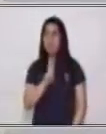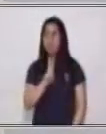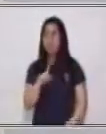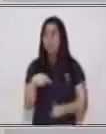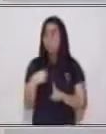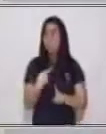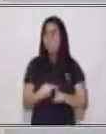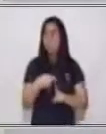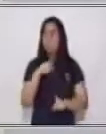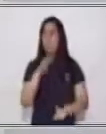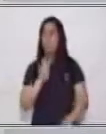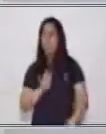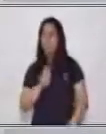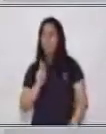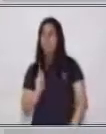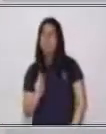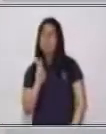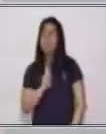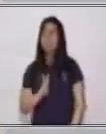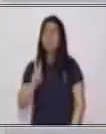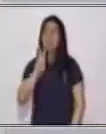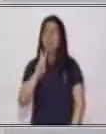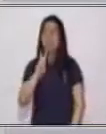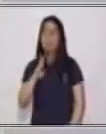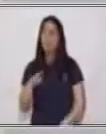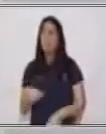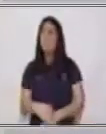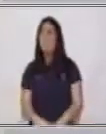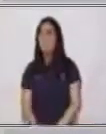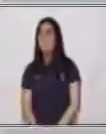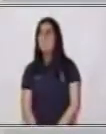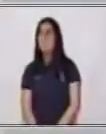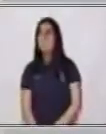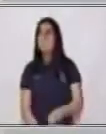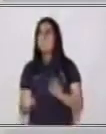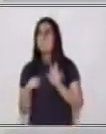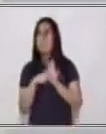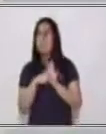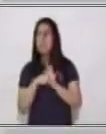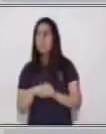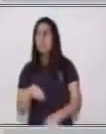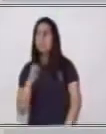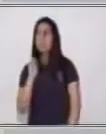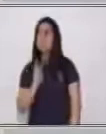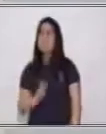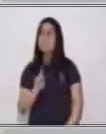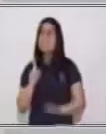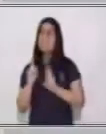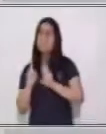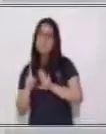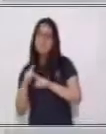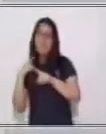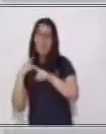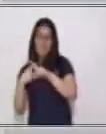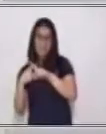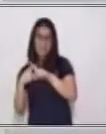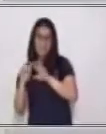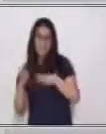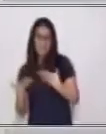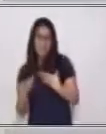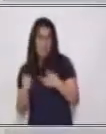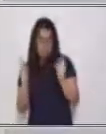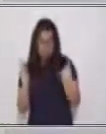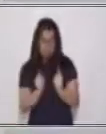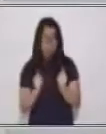positivos. Son variables, son números diferentes, pero con el mismo signo. Entonces, al ser del